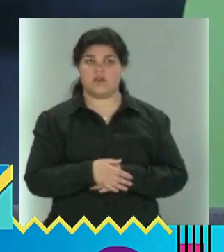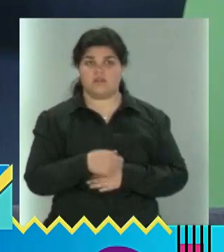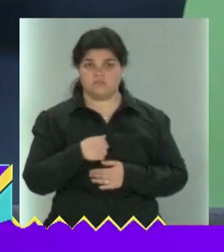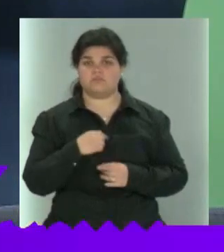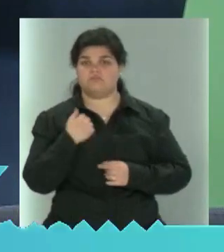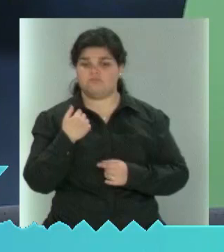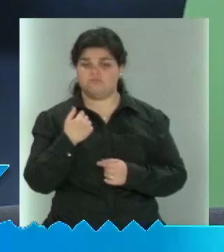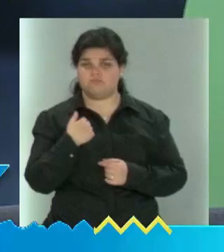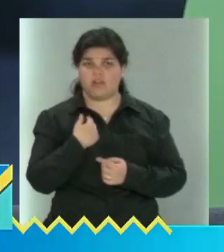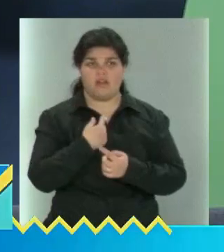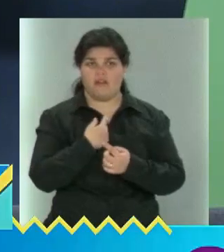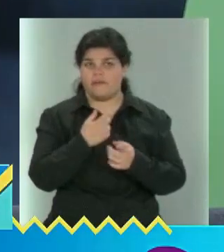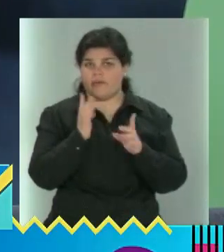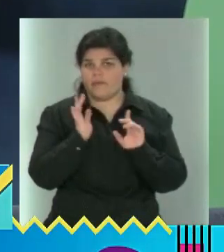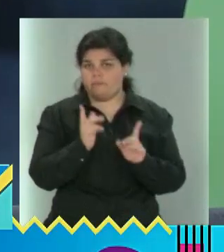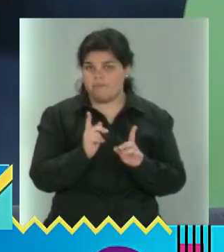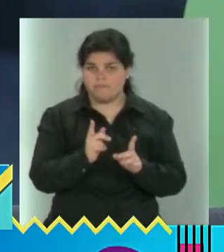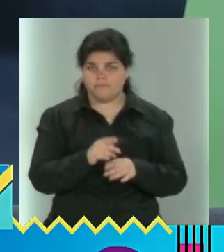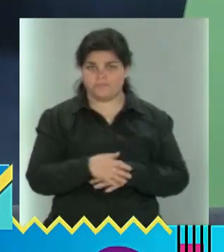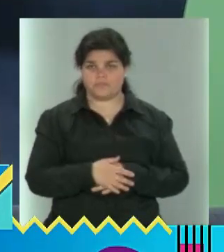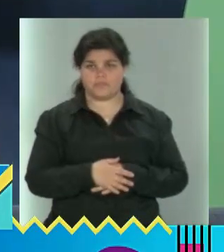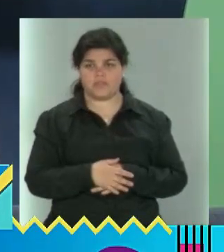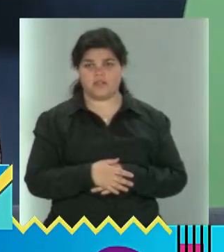como llega uno generalmente